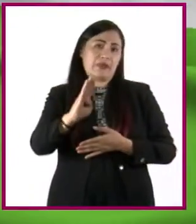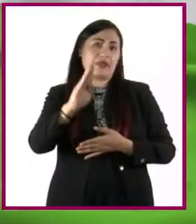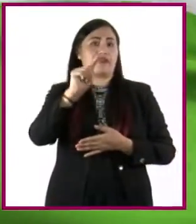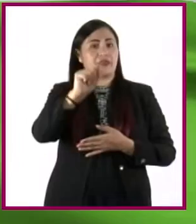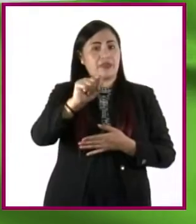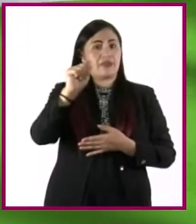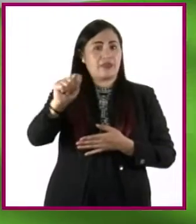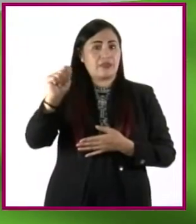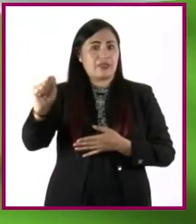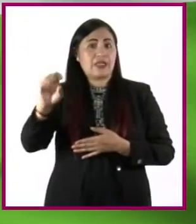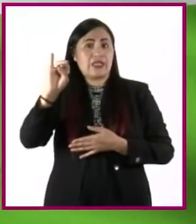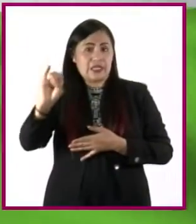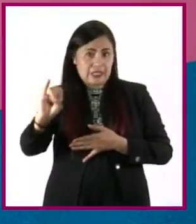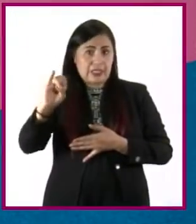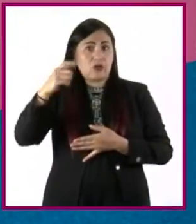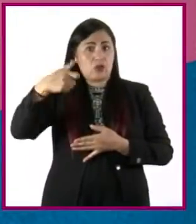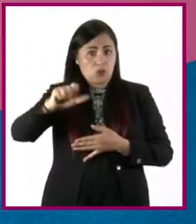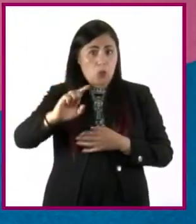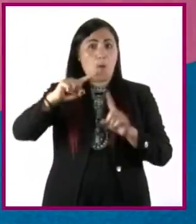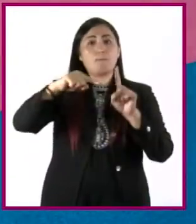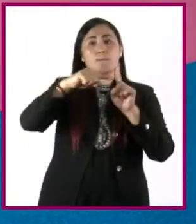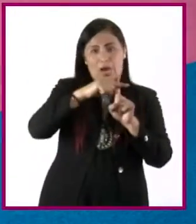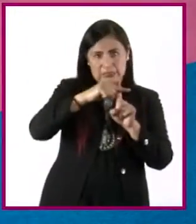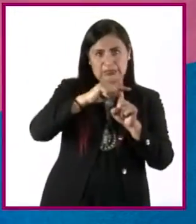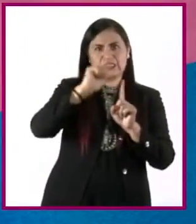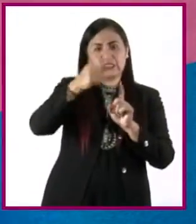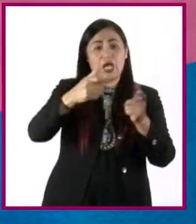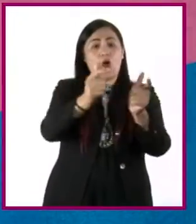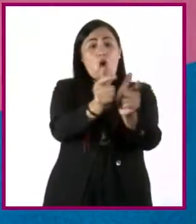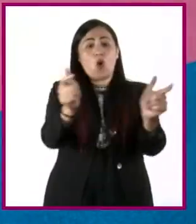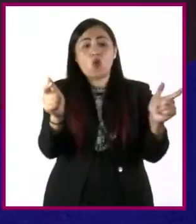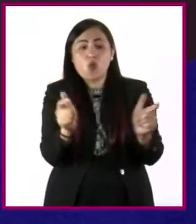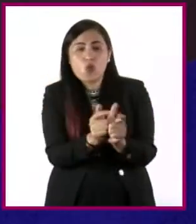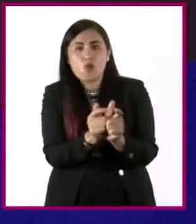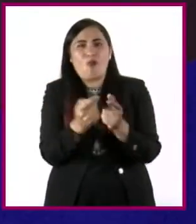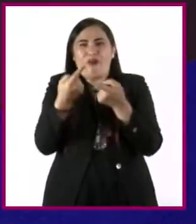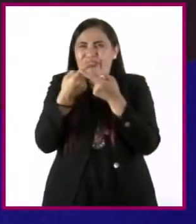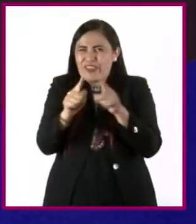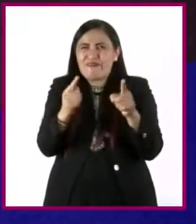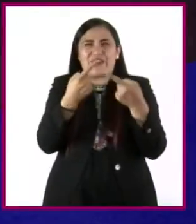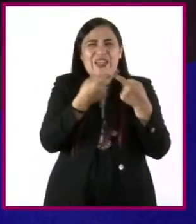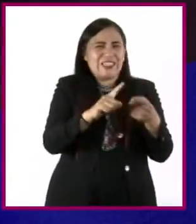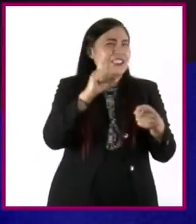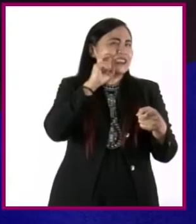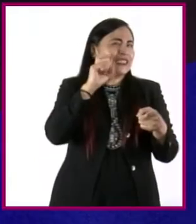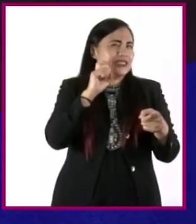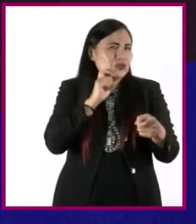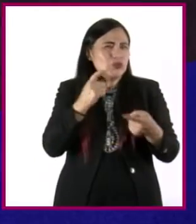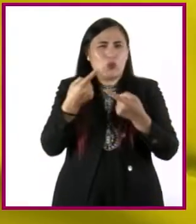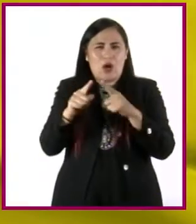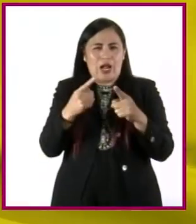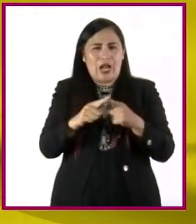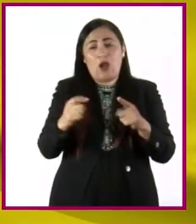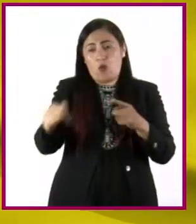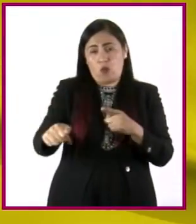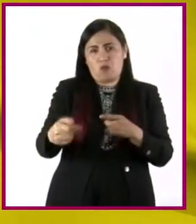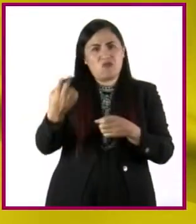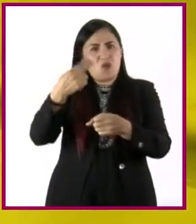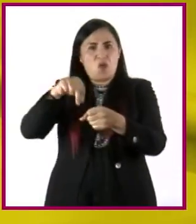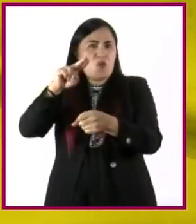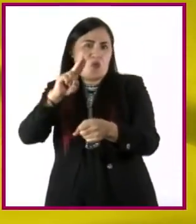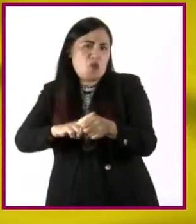LGBTTIQ+, un grupo en donde intenta incluirse a toda la diversidad sexogenérica que no se reconoce dentro de las normas